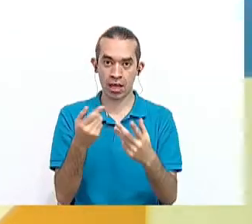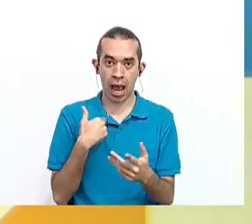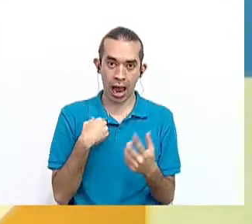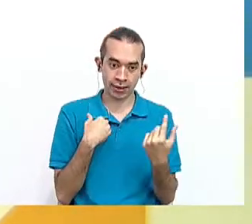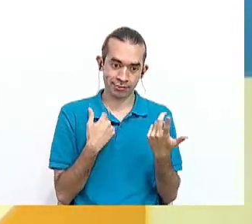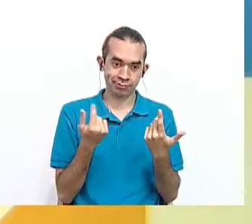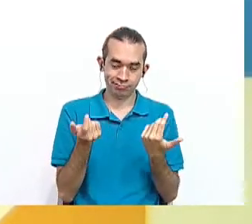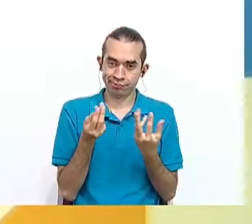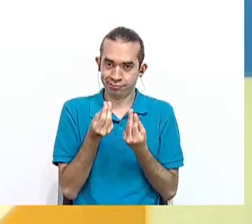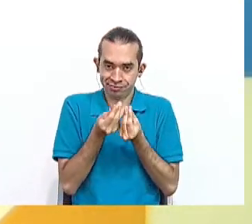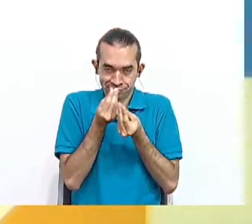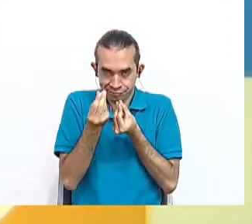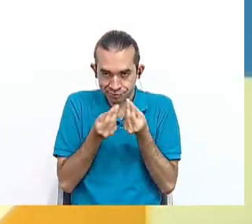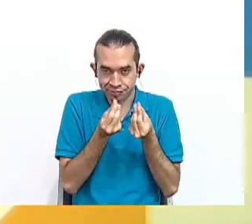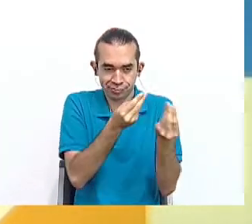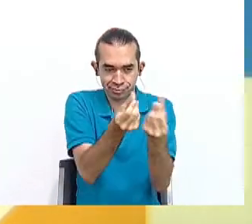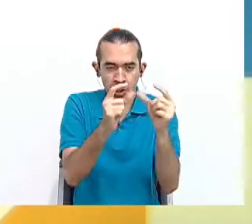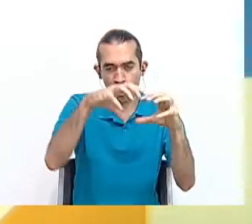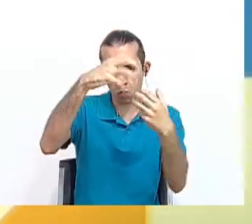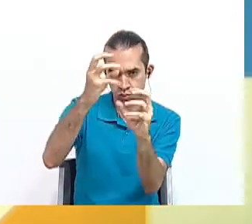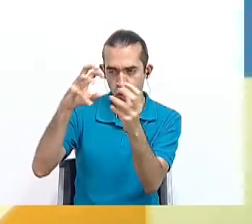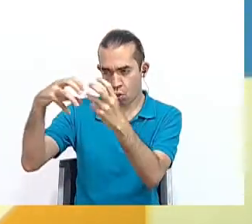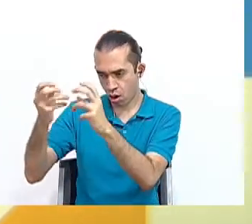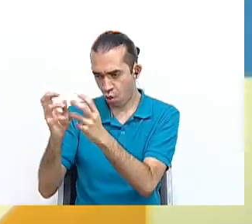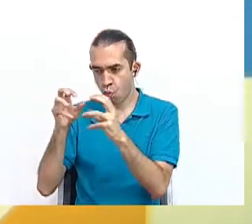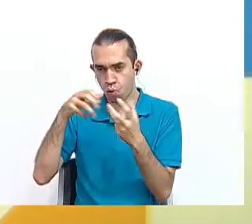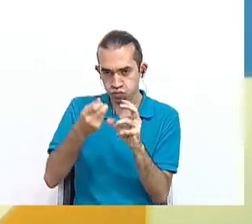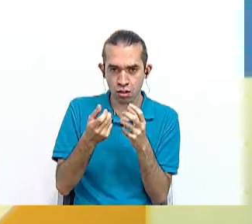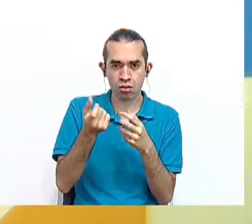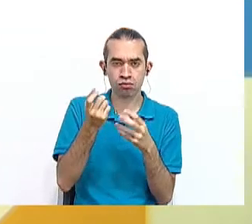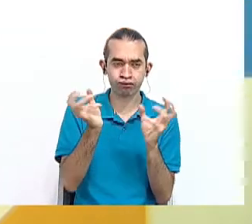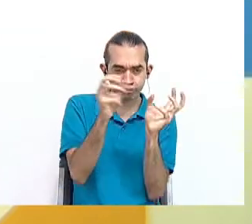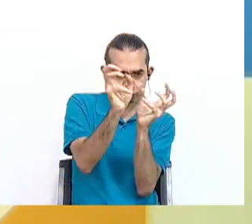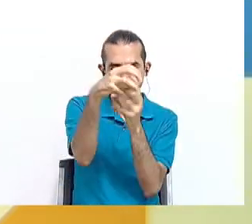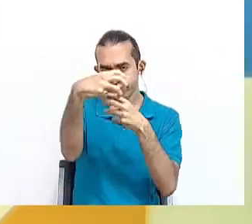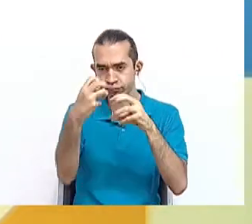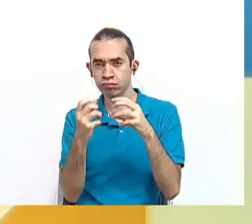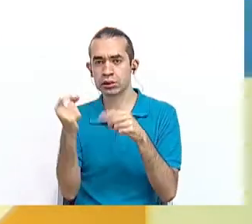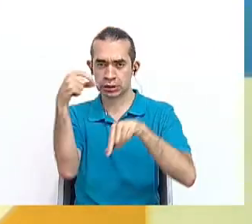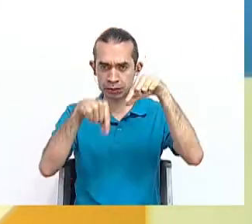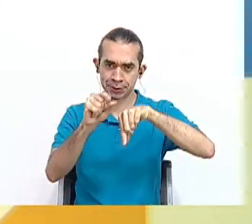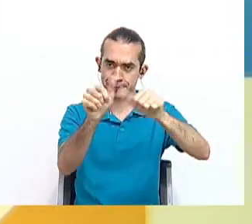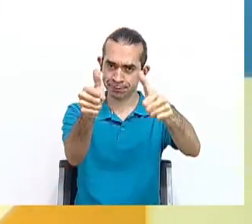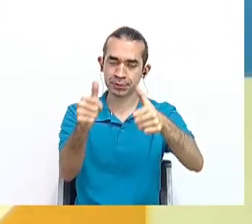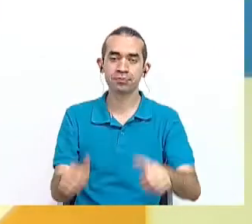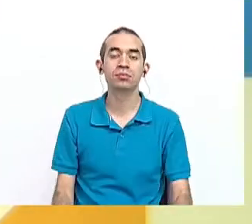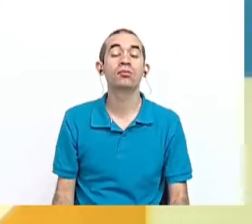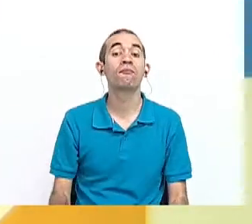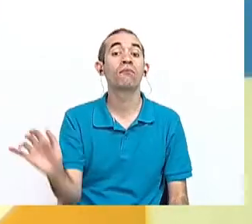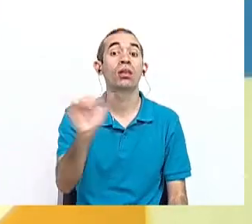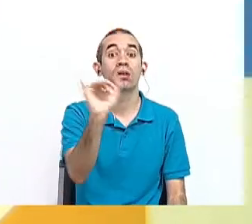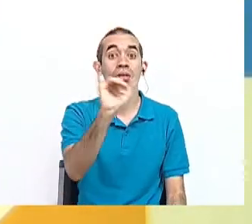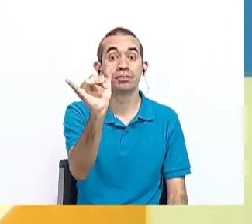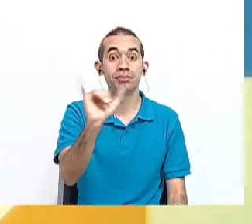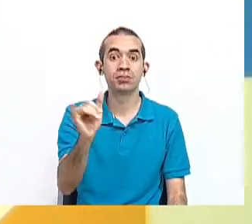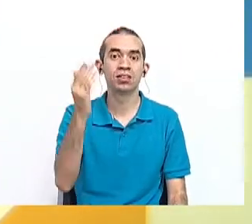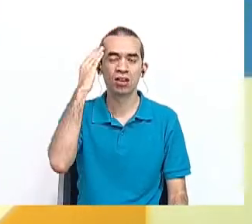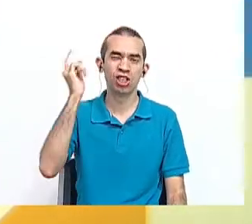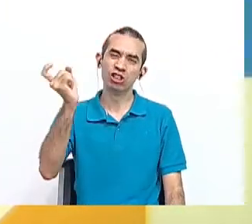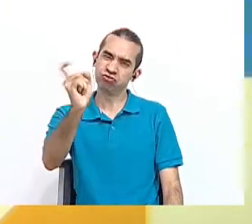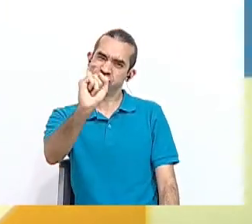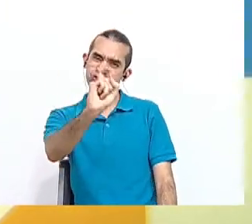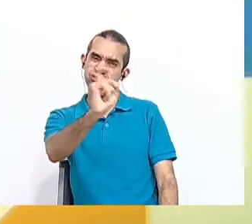de diferentes moléculas y compuestos químicos, muy bien. Y también los